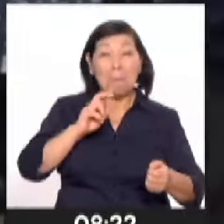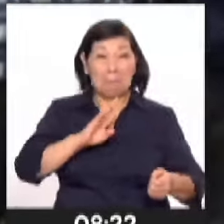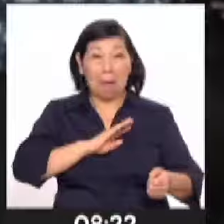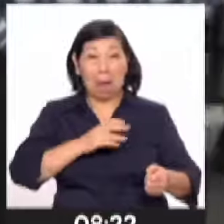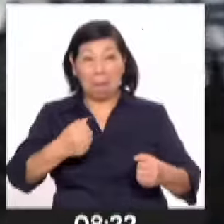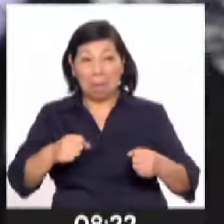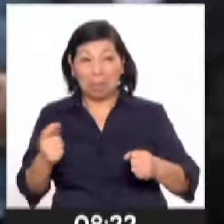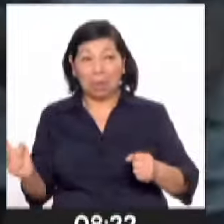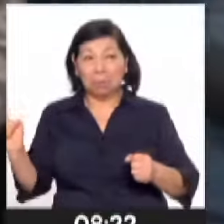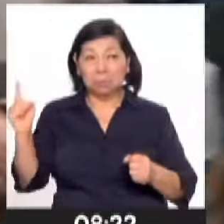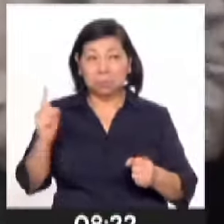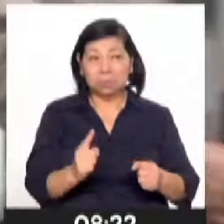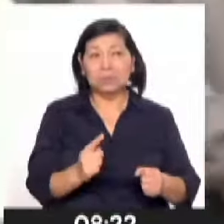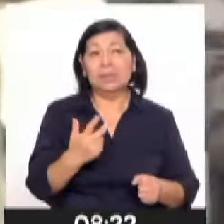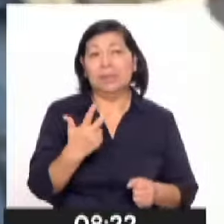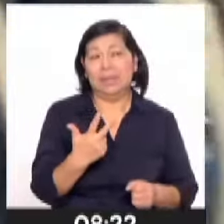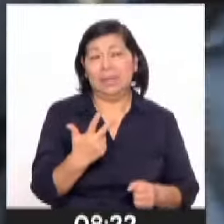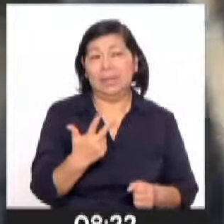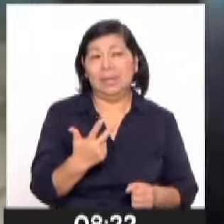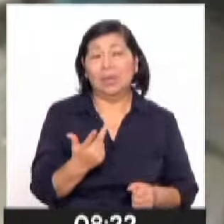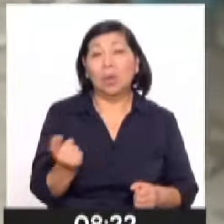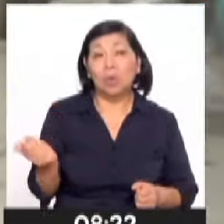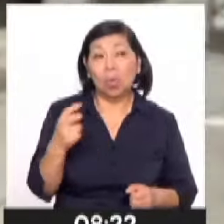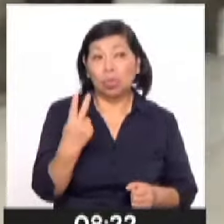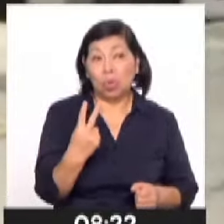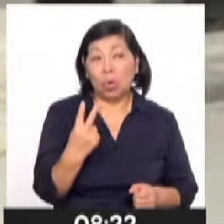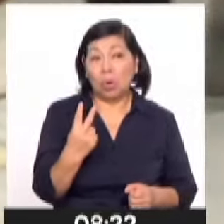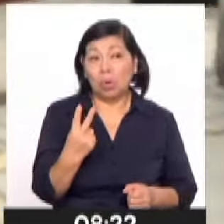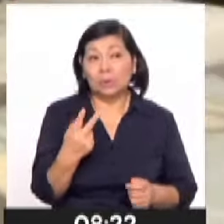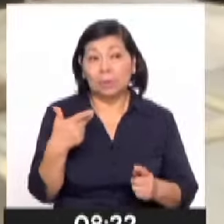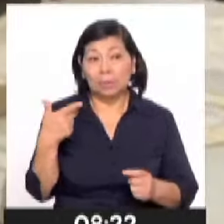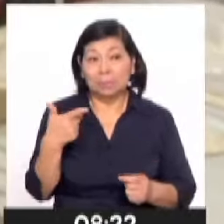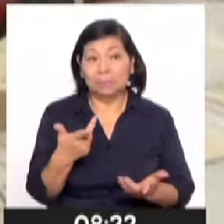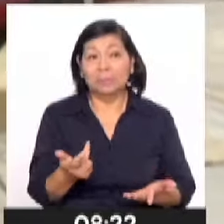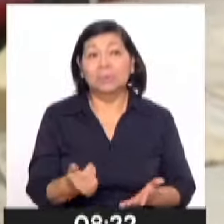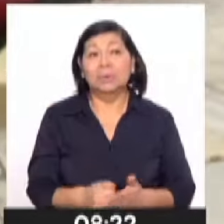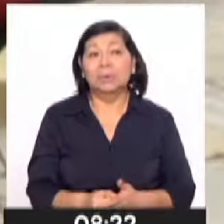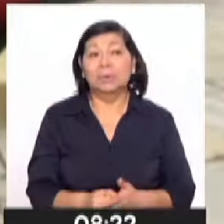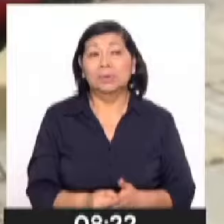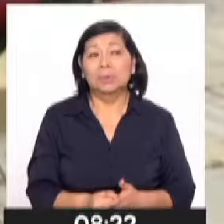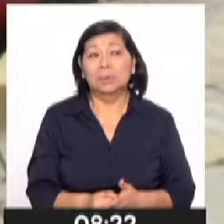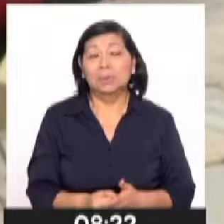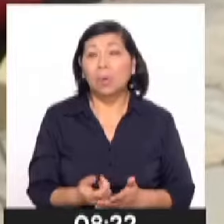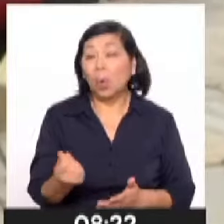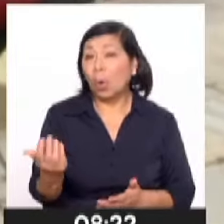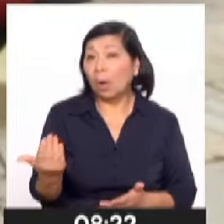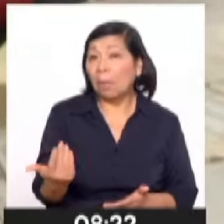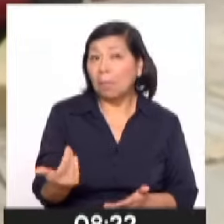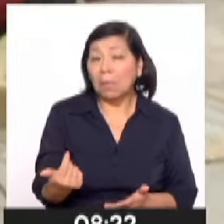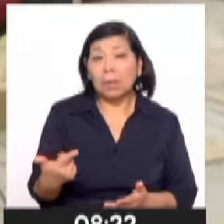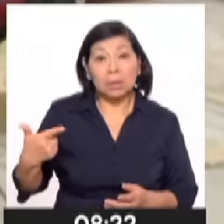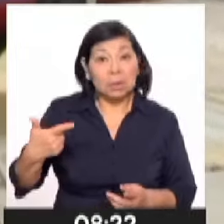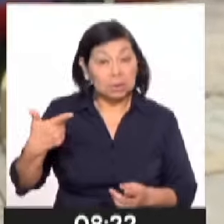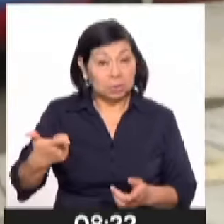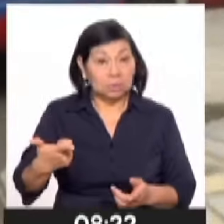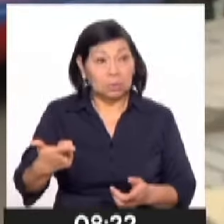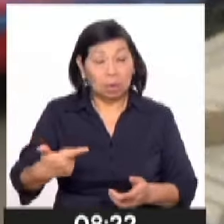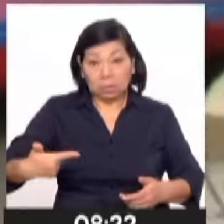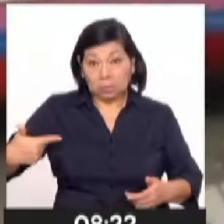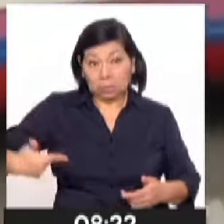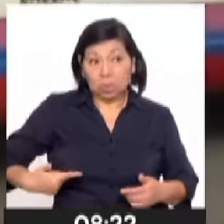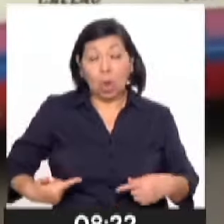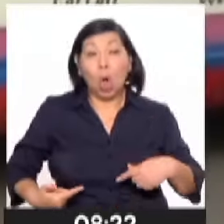auto. Hubo tres, de los tres subieron dos con revólver a la unidad. Una a la cobradora, lo que le ponen en la